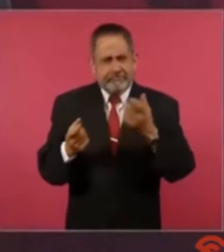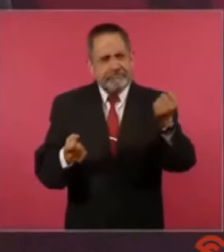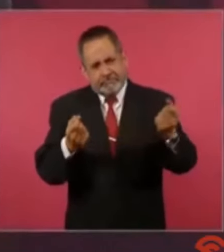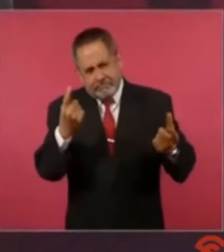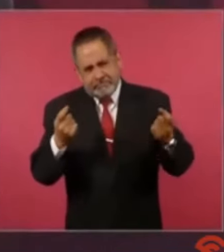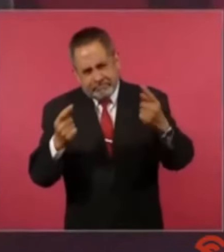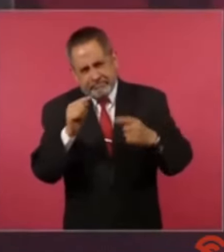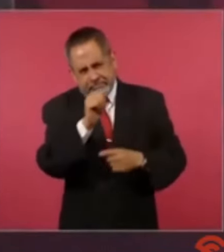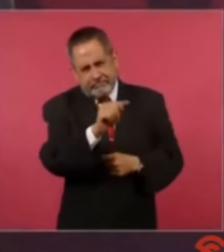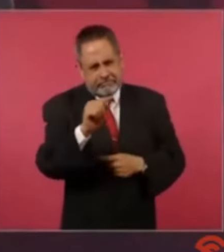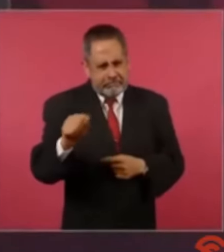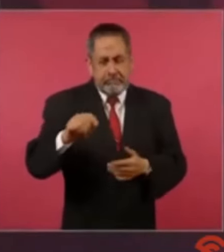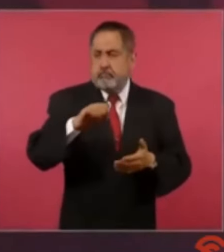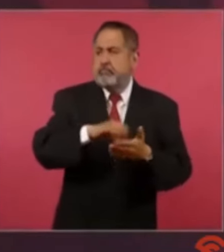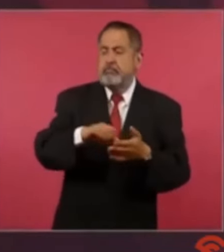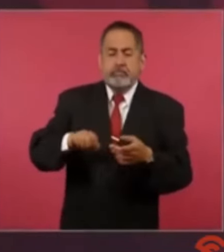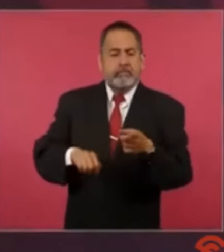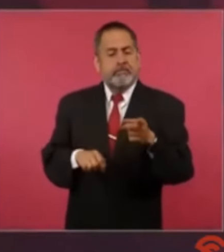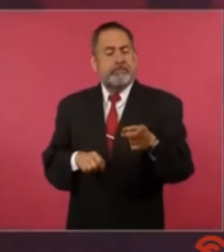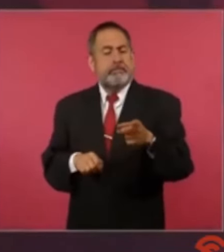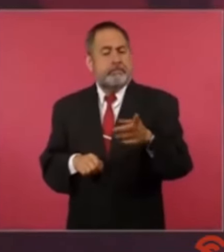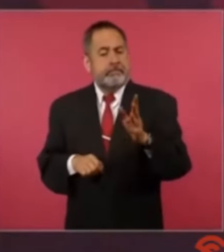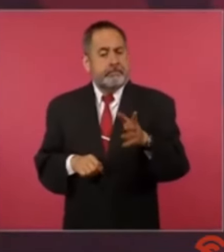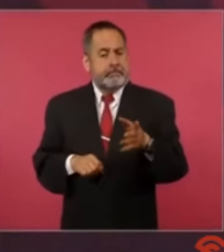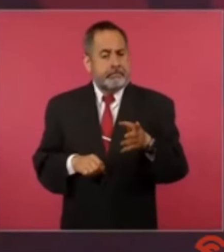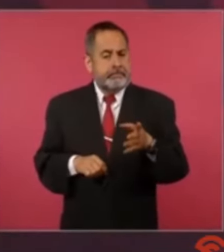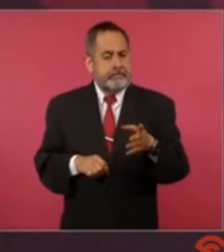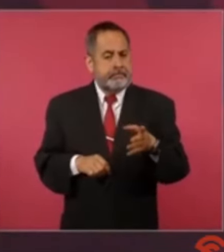algunas, por ejemplo,